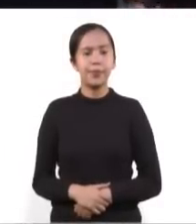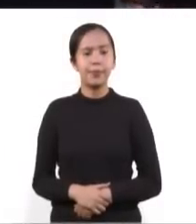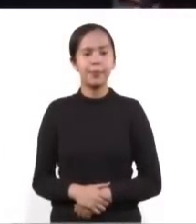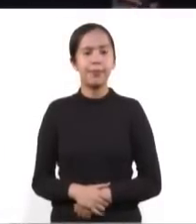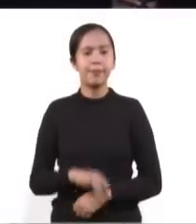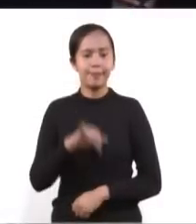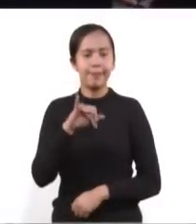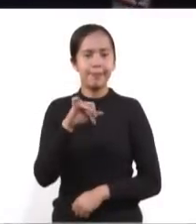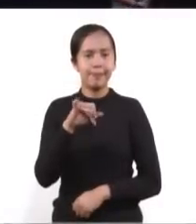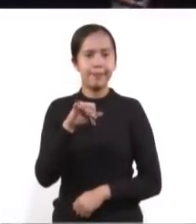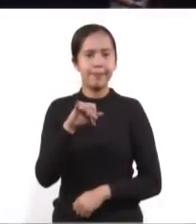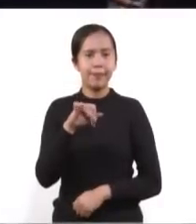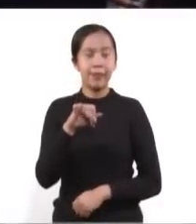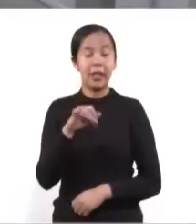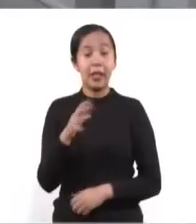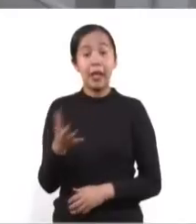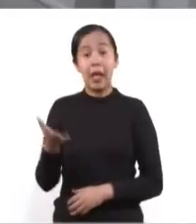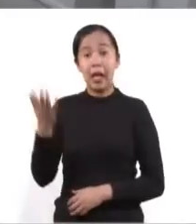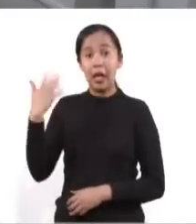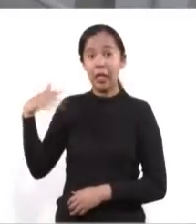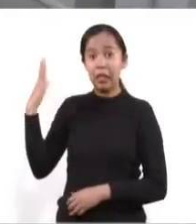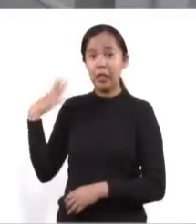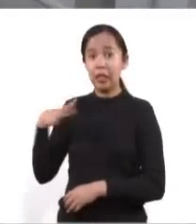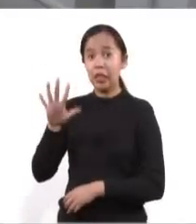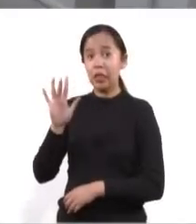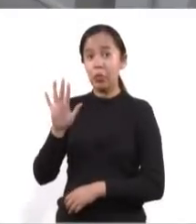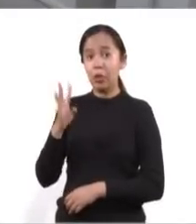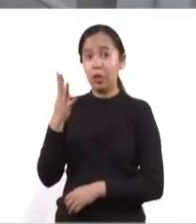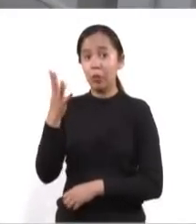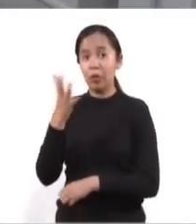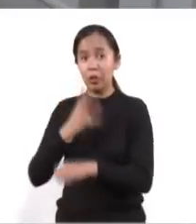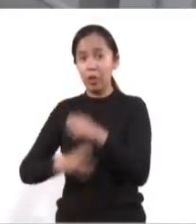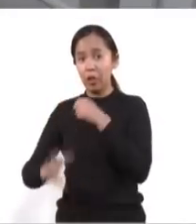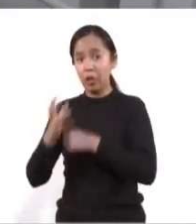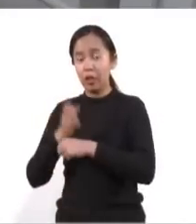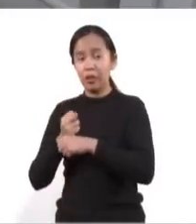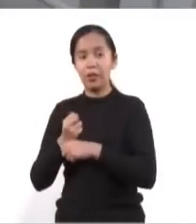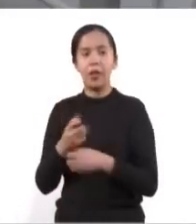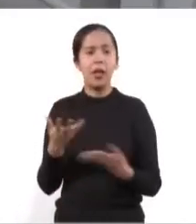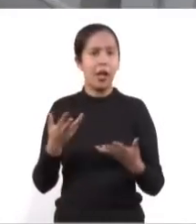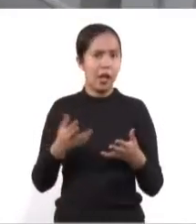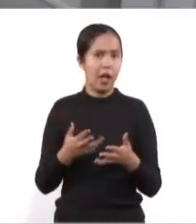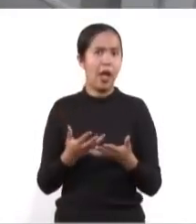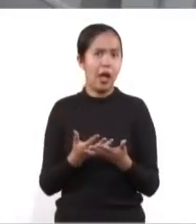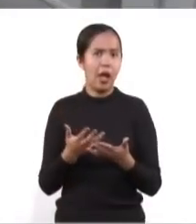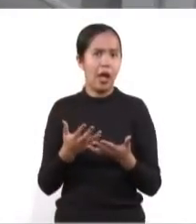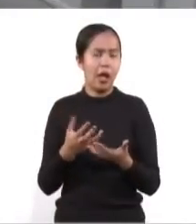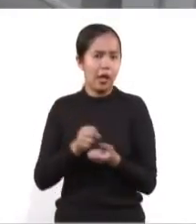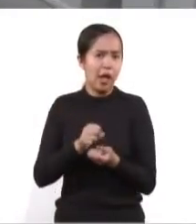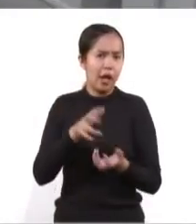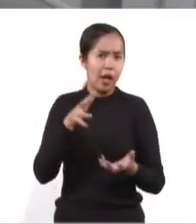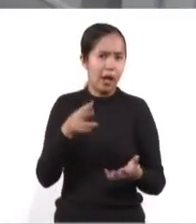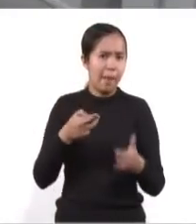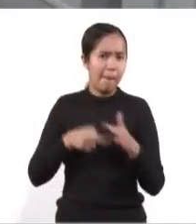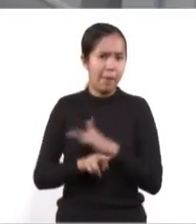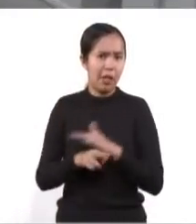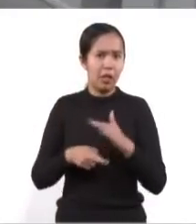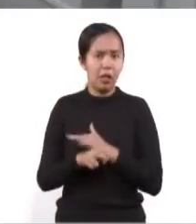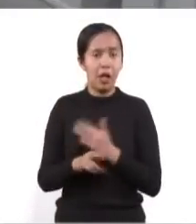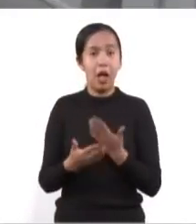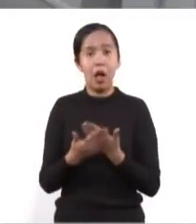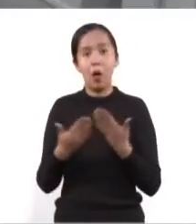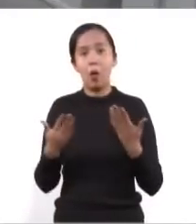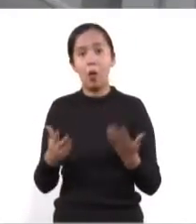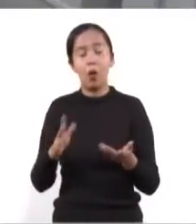Sí, pues bueno, hace 54 años se había hecho el metro, ¿no? Y con la propia tecnología de los transformadores eléctricos, que